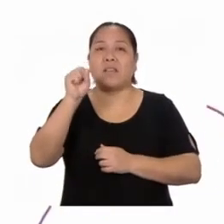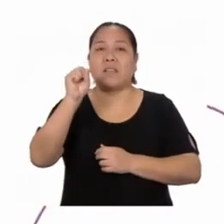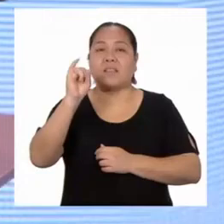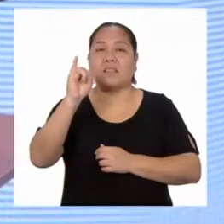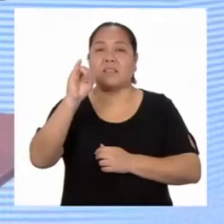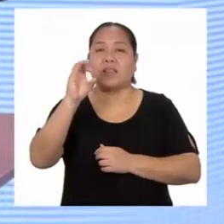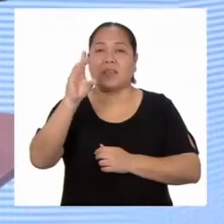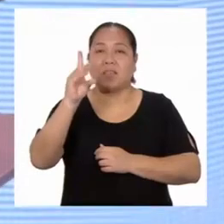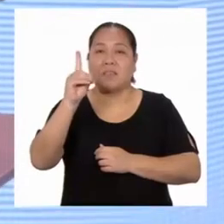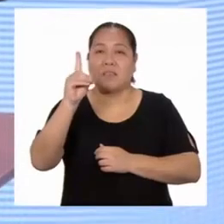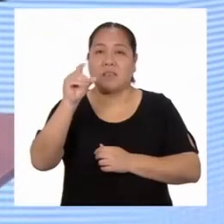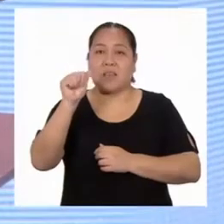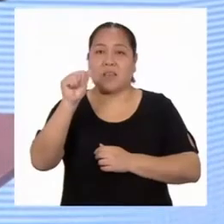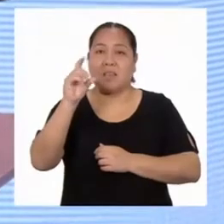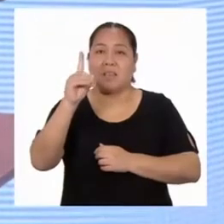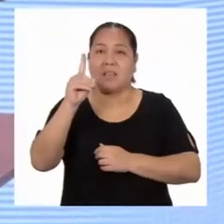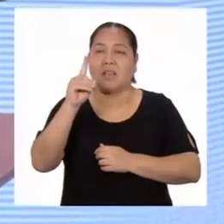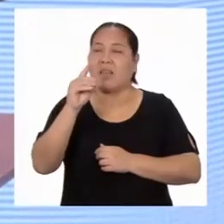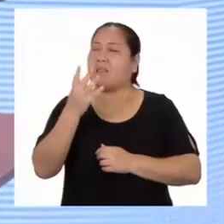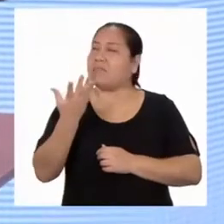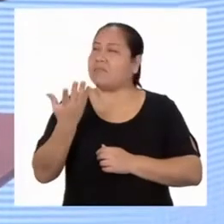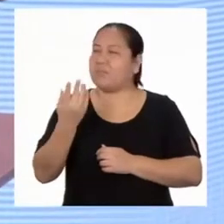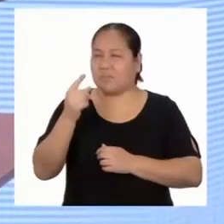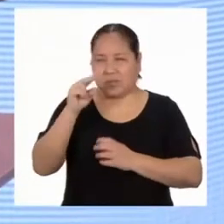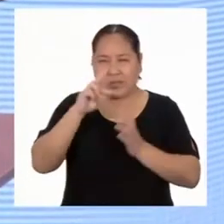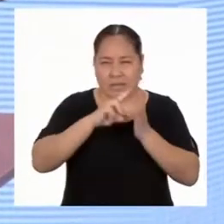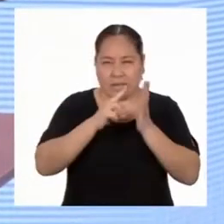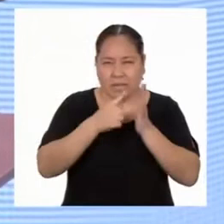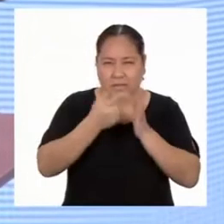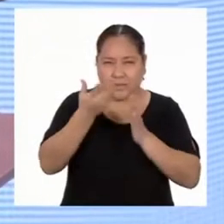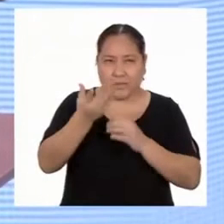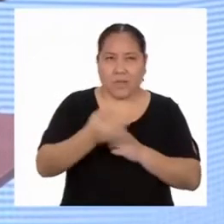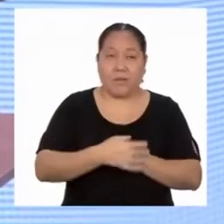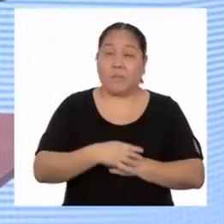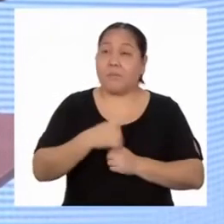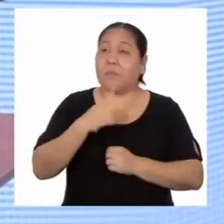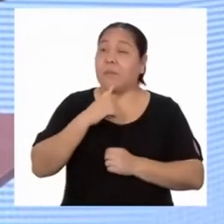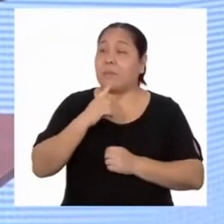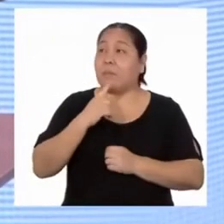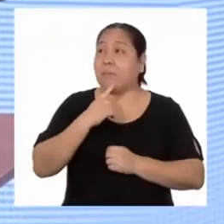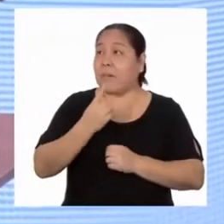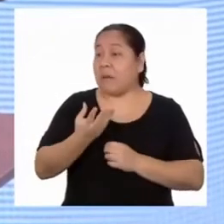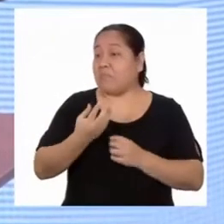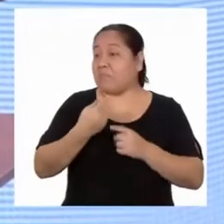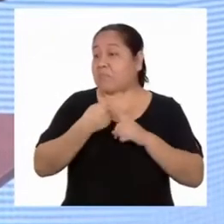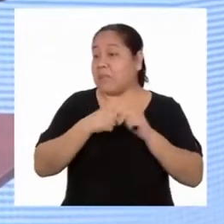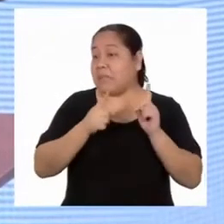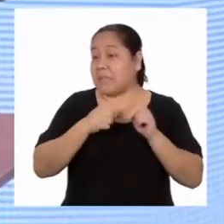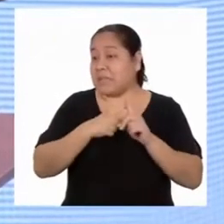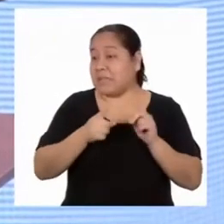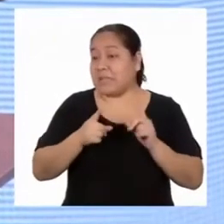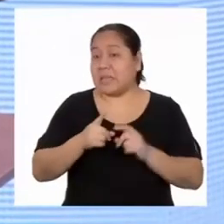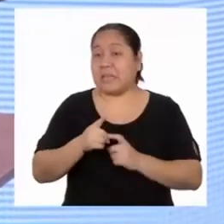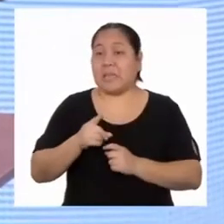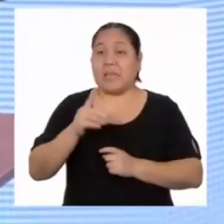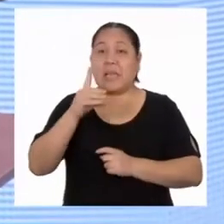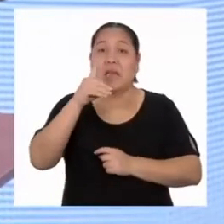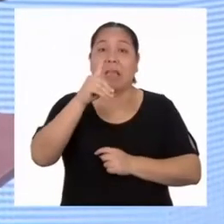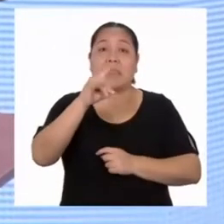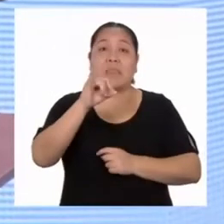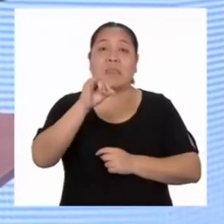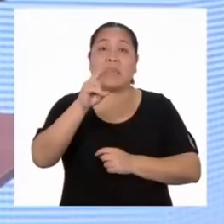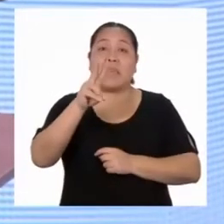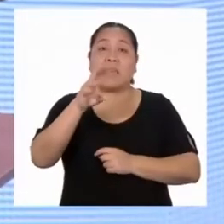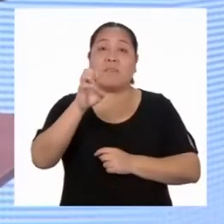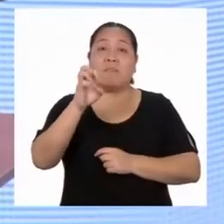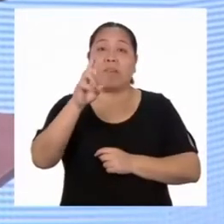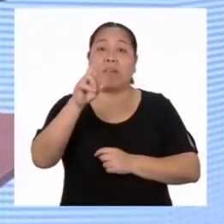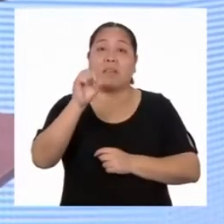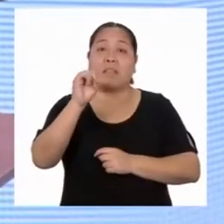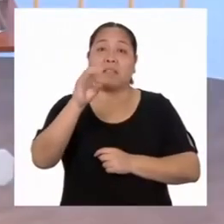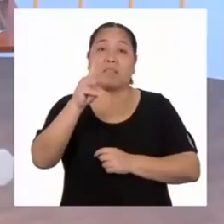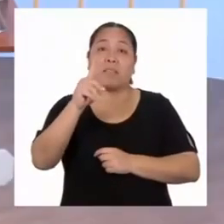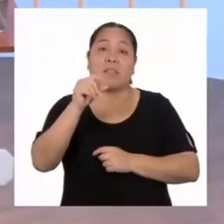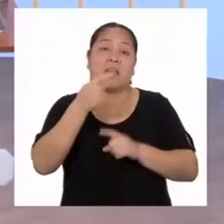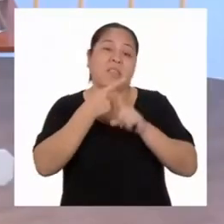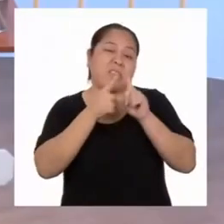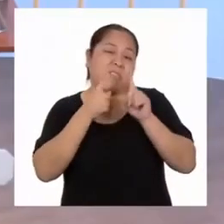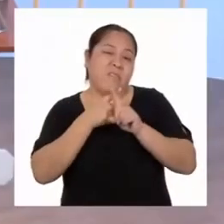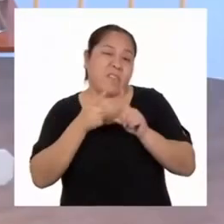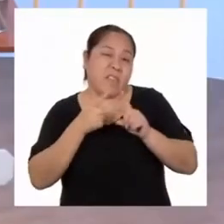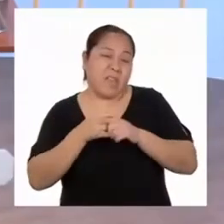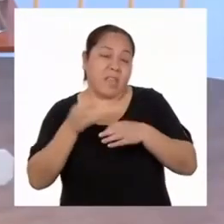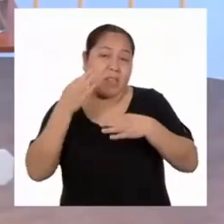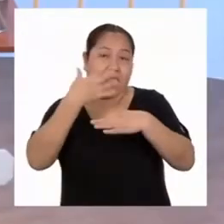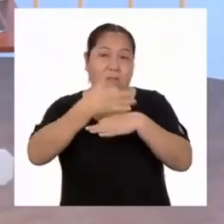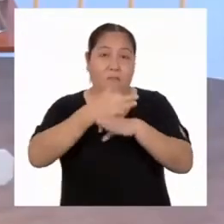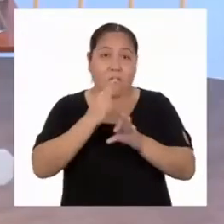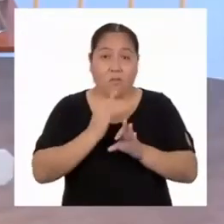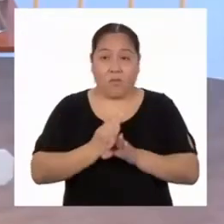Jonathan? Mi papá siempre dice que hay diversas formas de preparar el ceviche. Y diversidad viene de la palabra diverso. Por